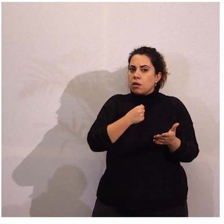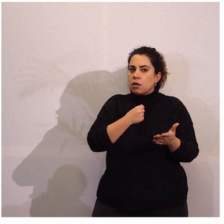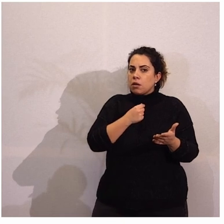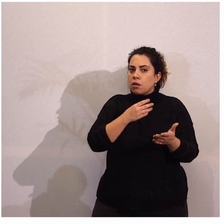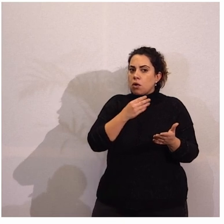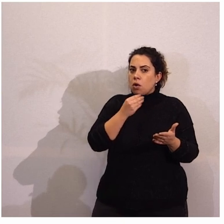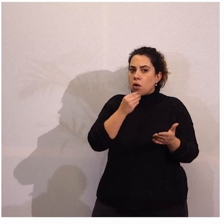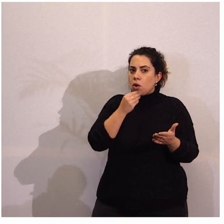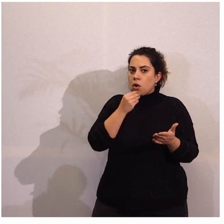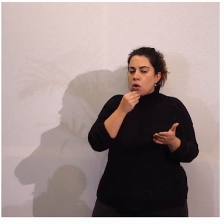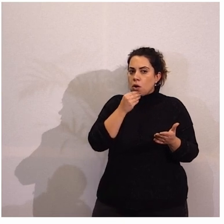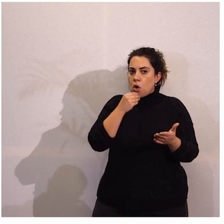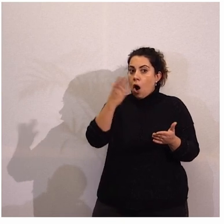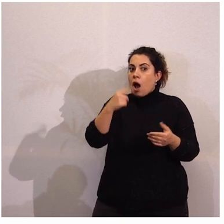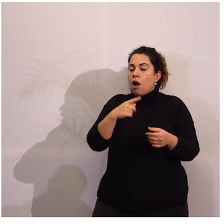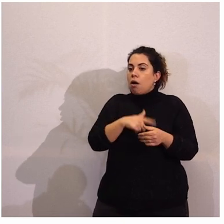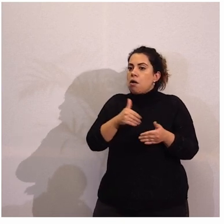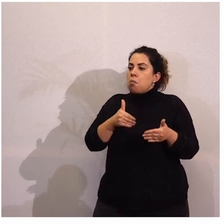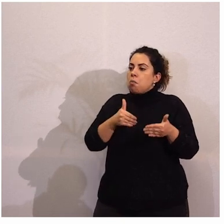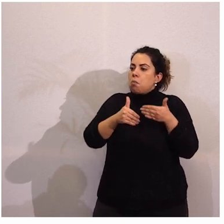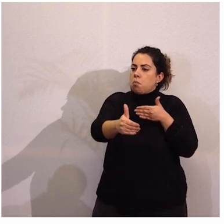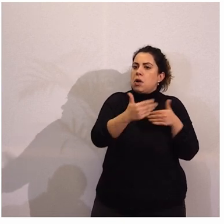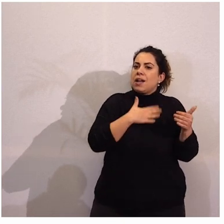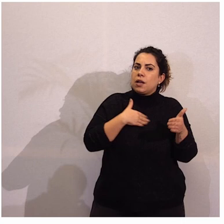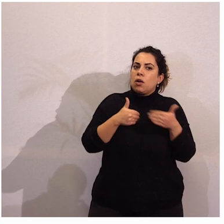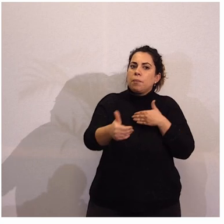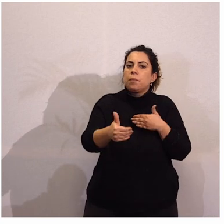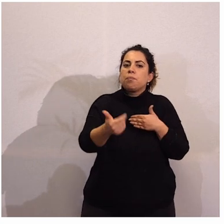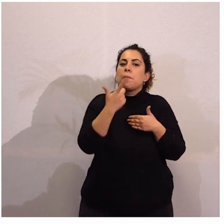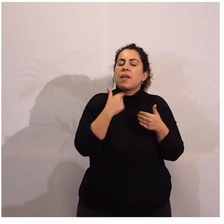un tiempo para que me digan, mira, Daniel,